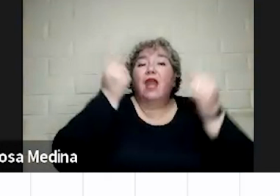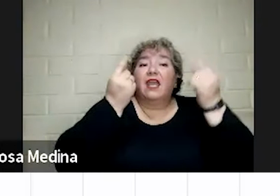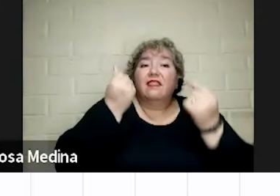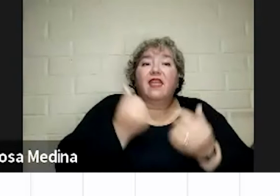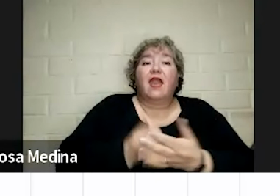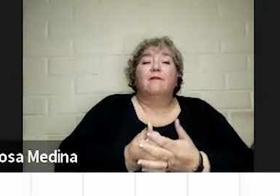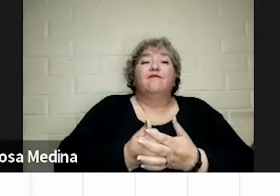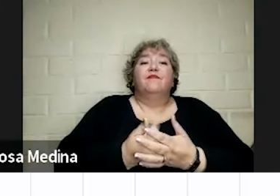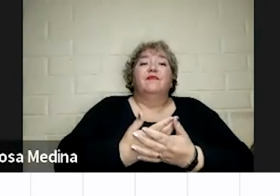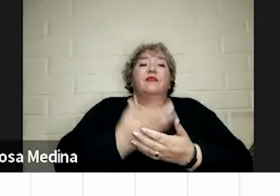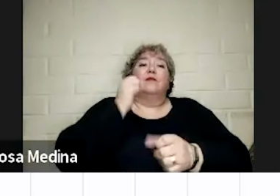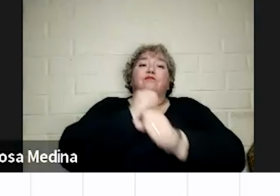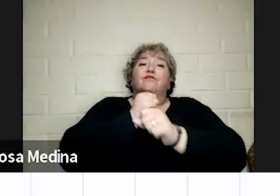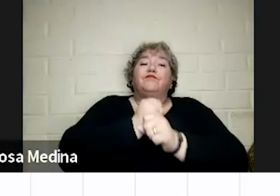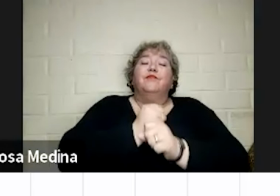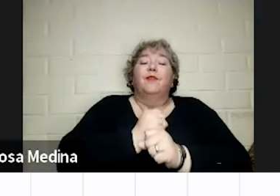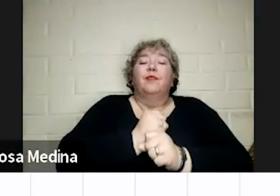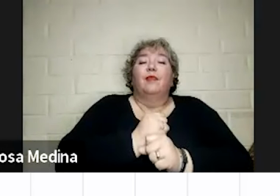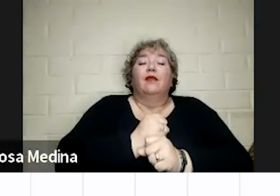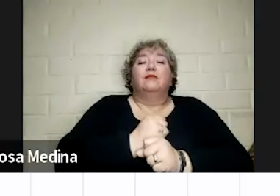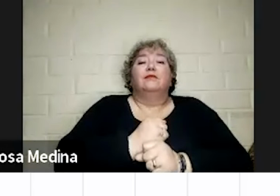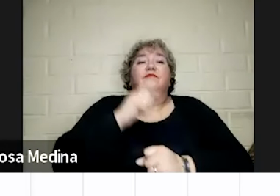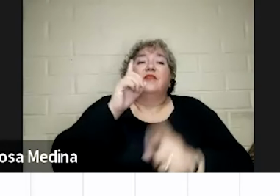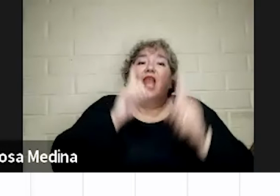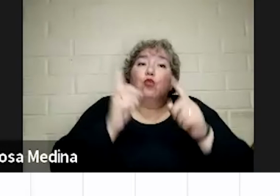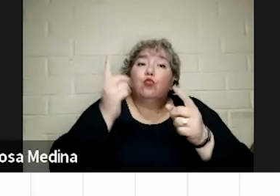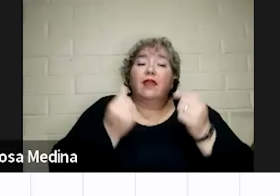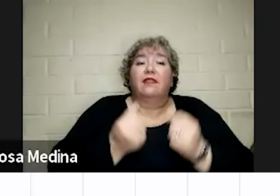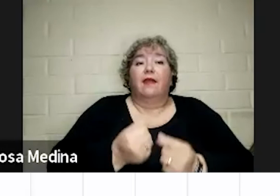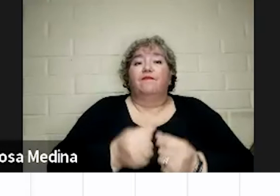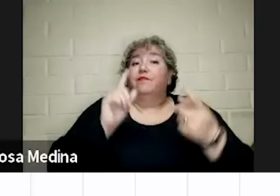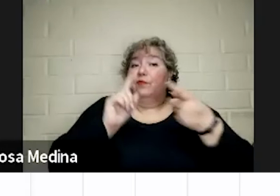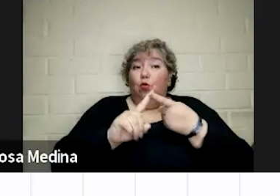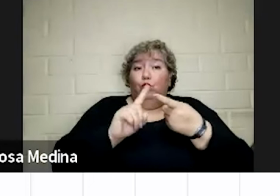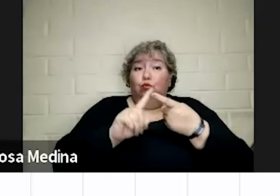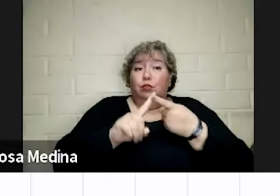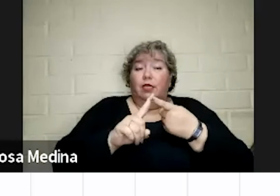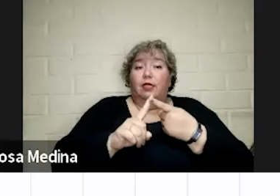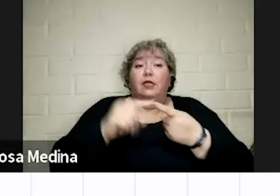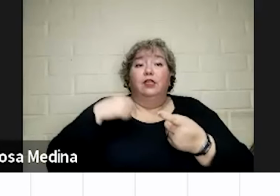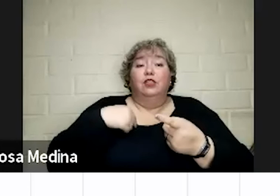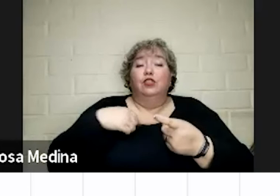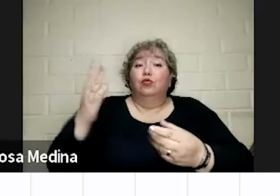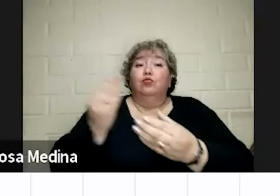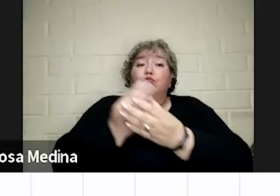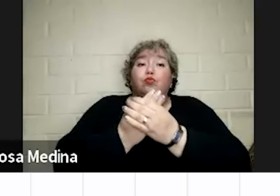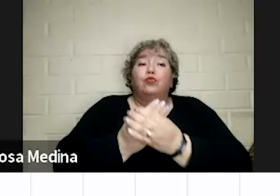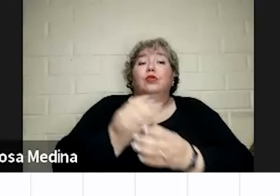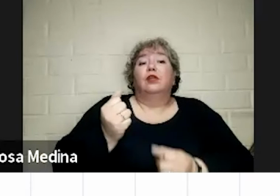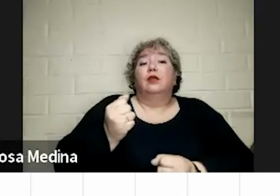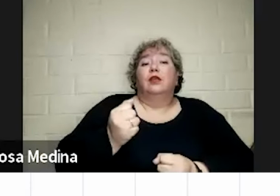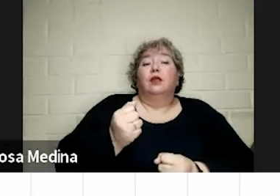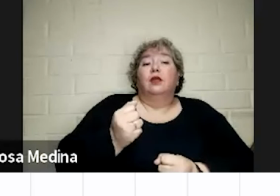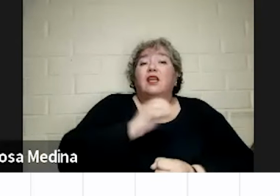aula. Ya, algunas ideas. Una, que esta la tomé de este libro de la profesora Lori Fay, que después les